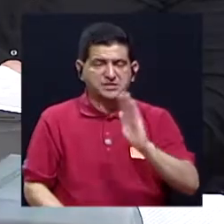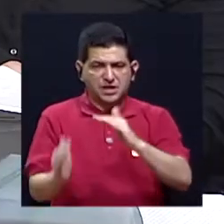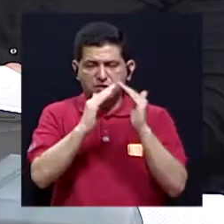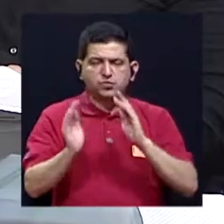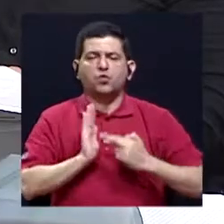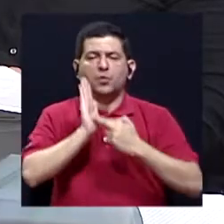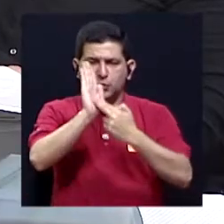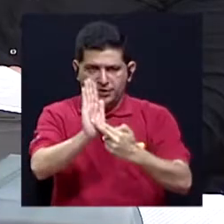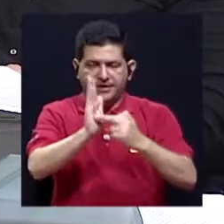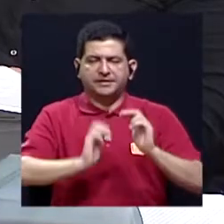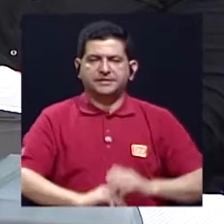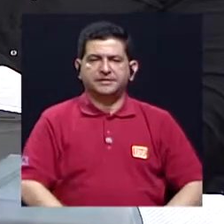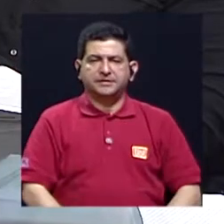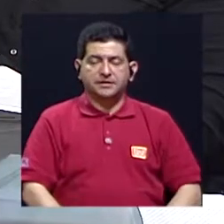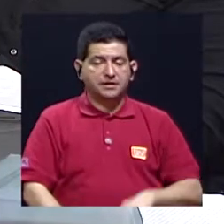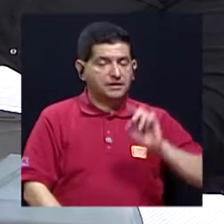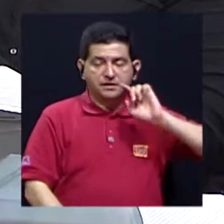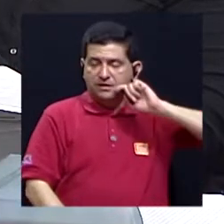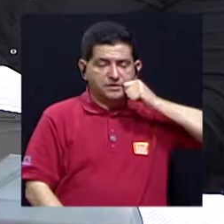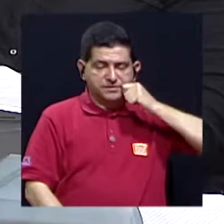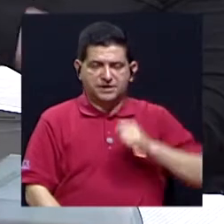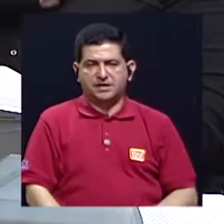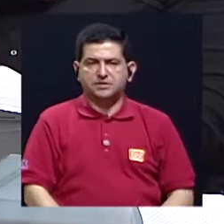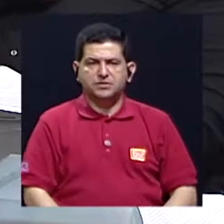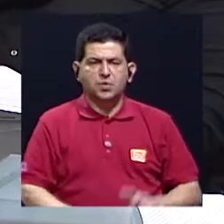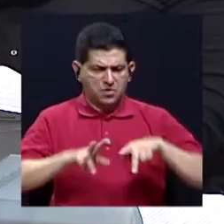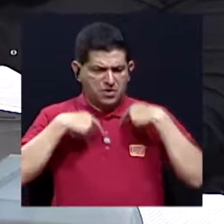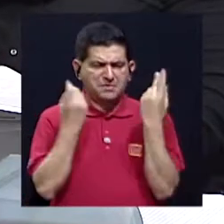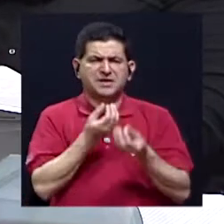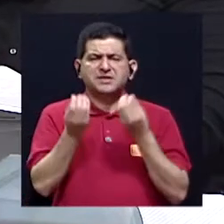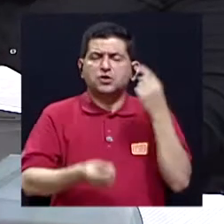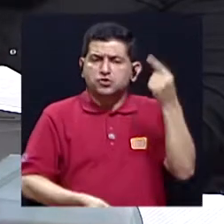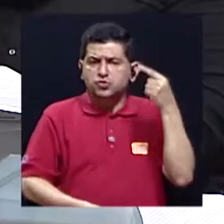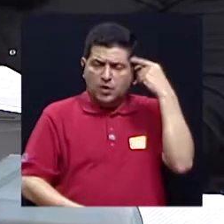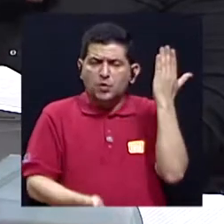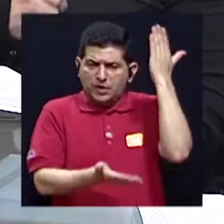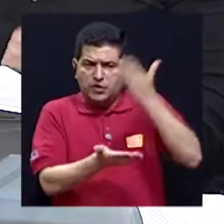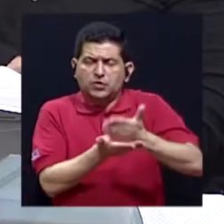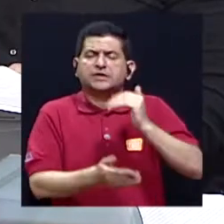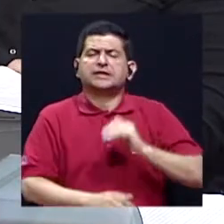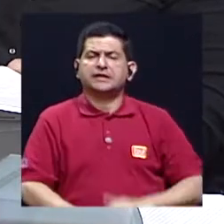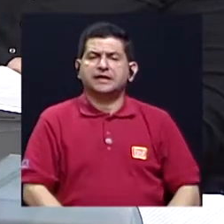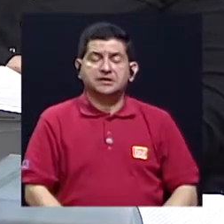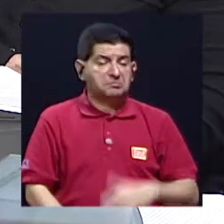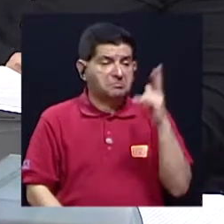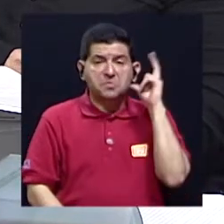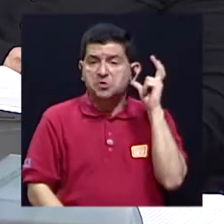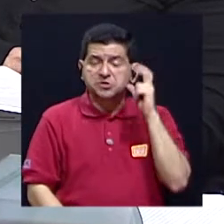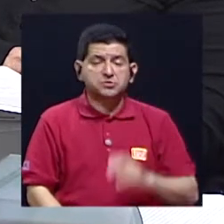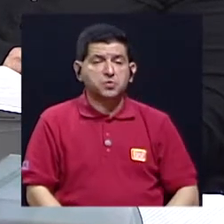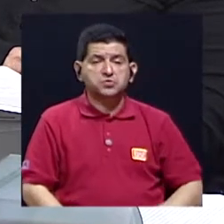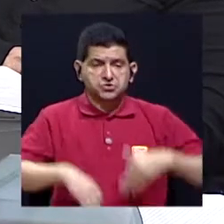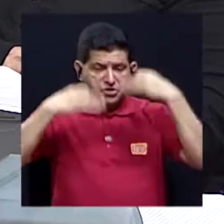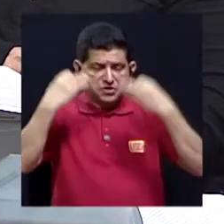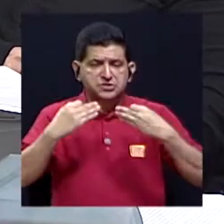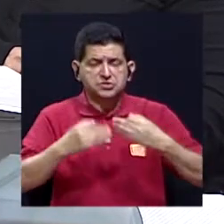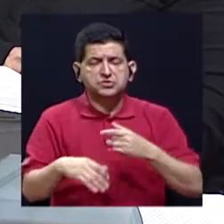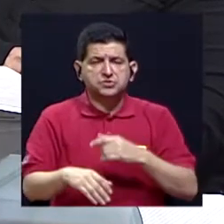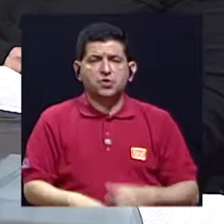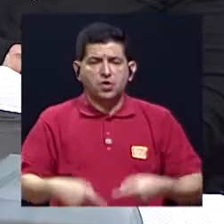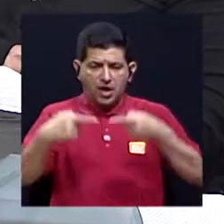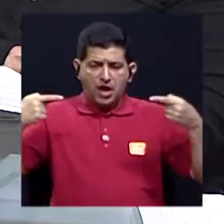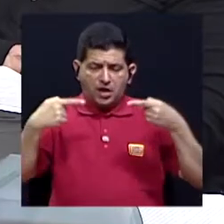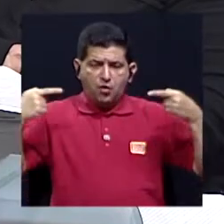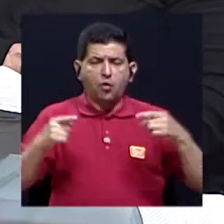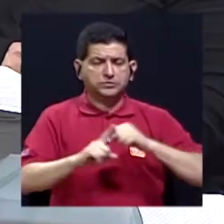comunidad. Eso no es un secreto. ¿Qué hacen los partidos y el gobierno para detener esto? No se escucha de medidas que tomen para